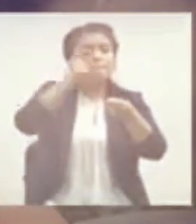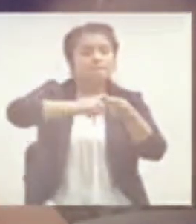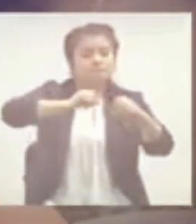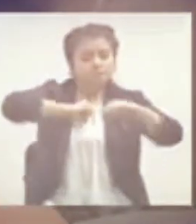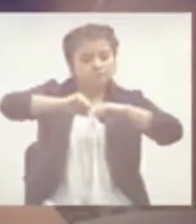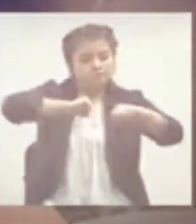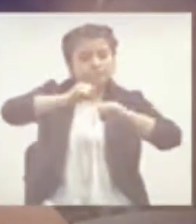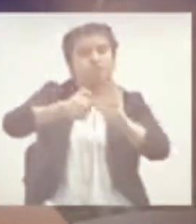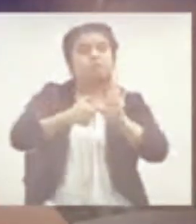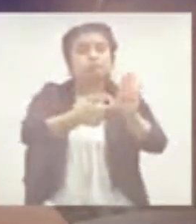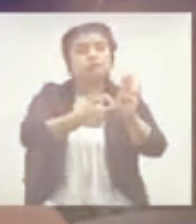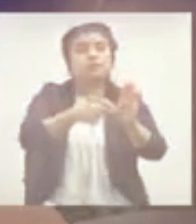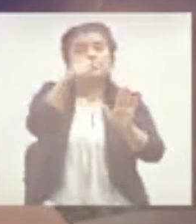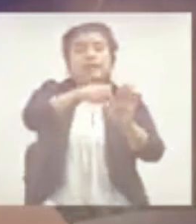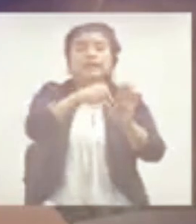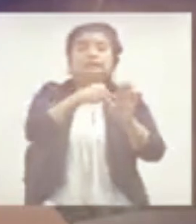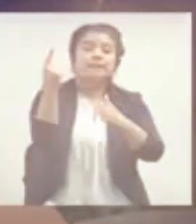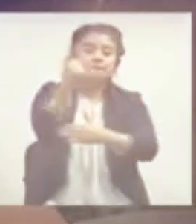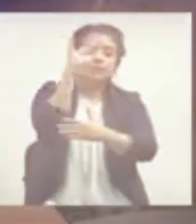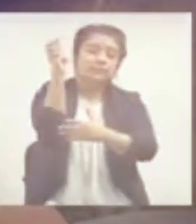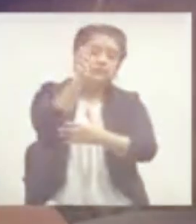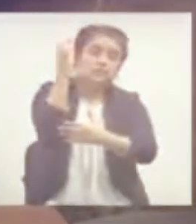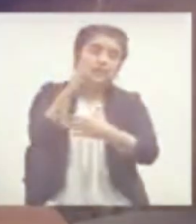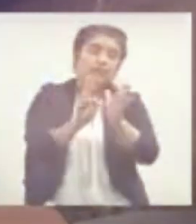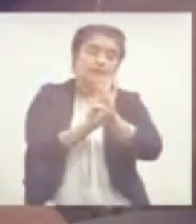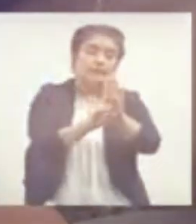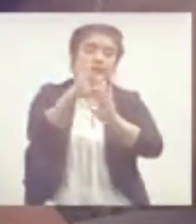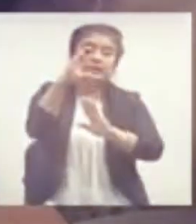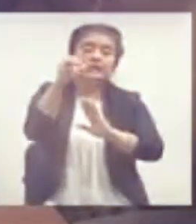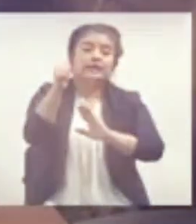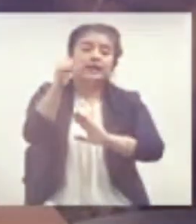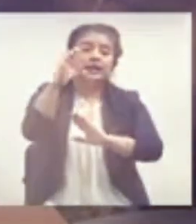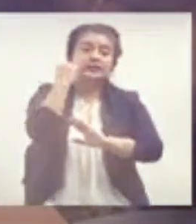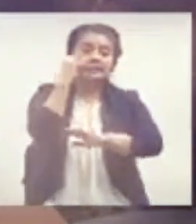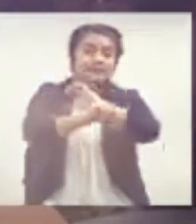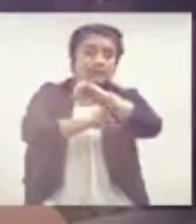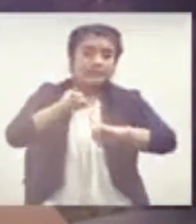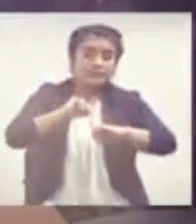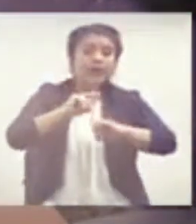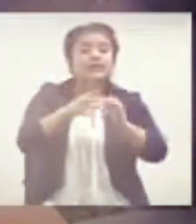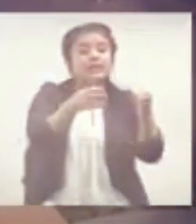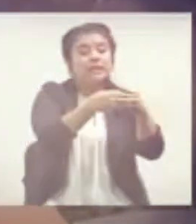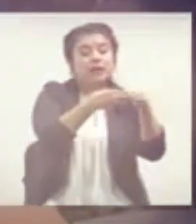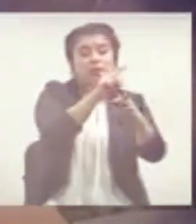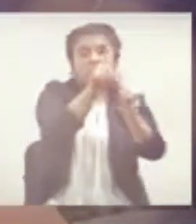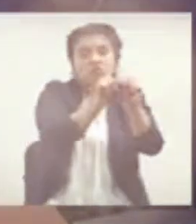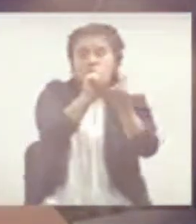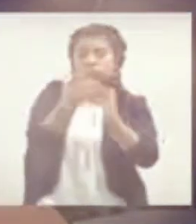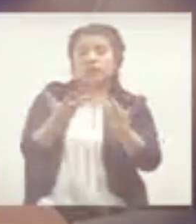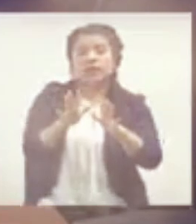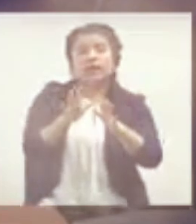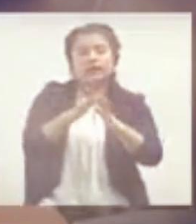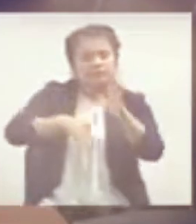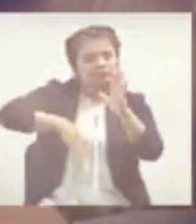en la prosecución de ese fin supremo. La representación del CACIF dentro del Consejo Consultivo del Registro Nacional de Personas ha sido